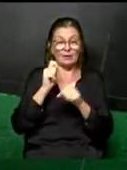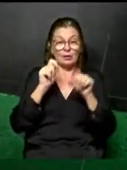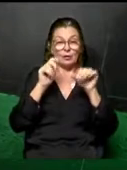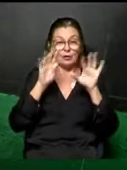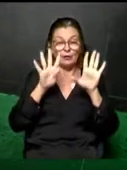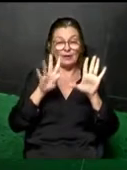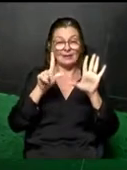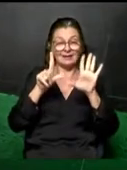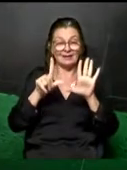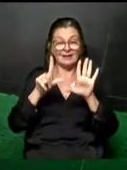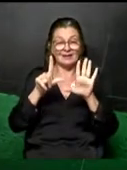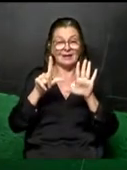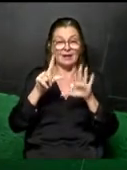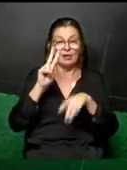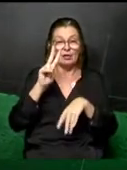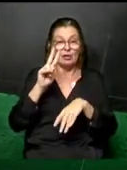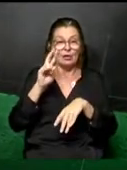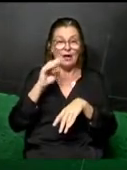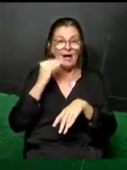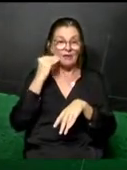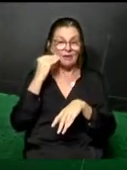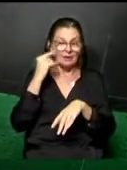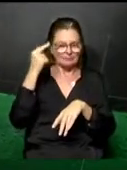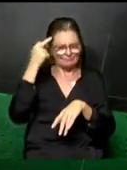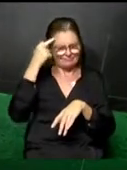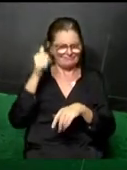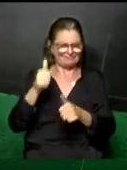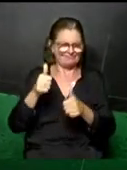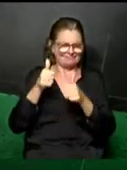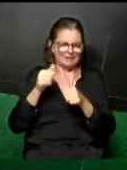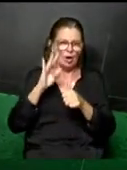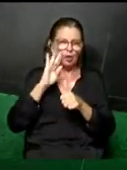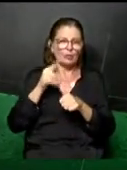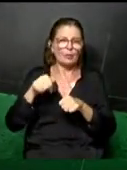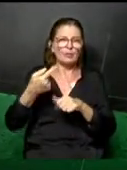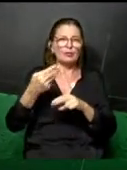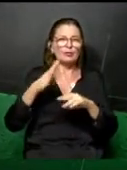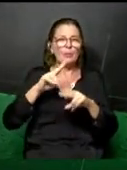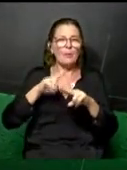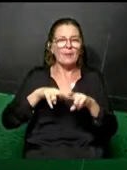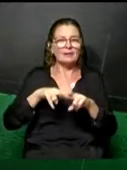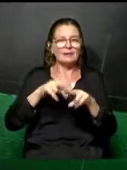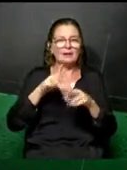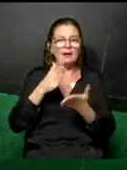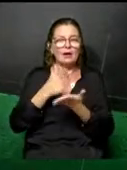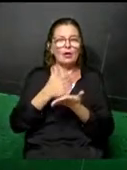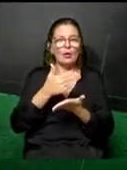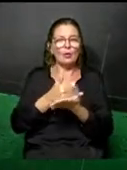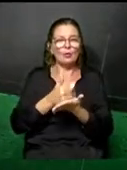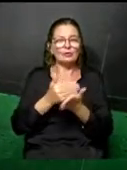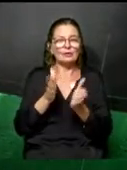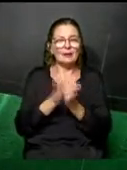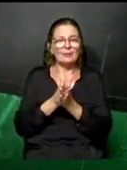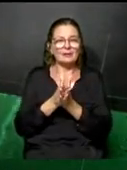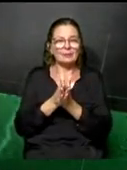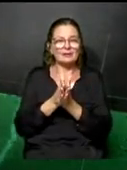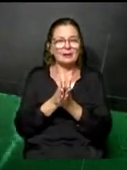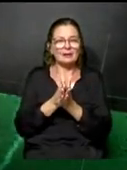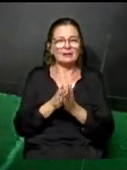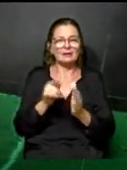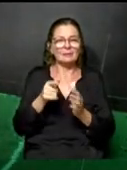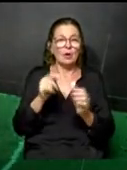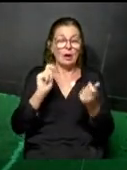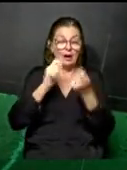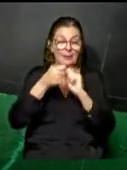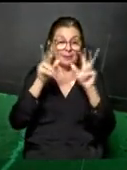abril, una lucidez envidiable. Reconocimiento el próximo martes en la Junta Departamental de Montevideo. Vamos a cambiar de tema